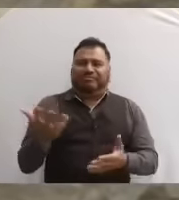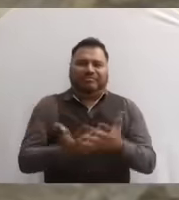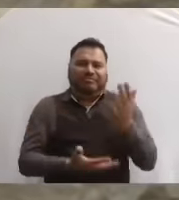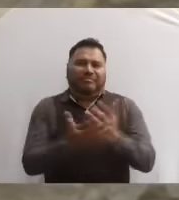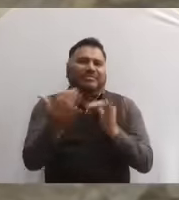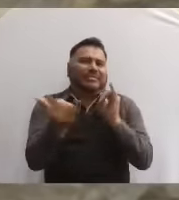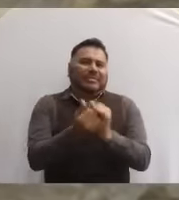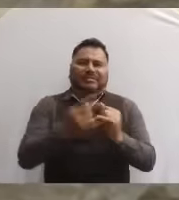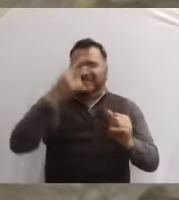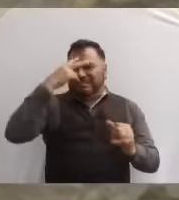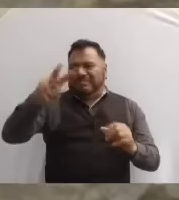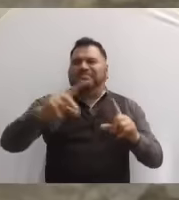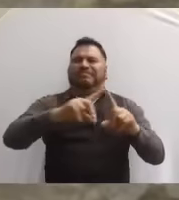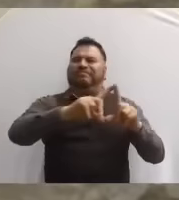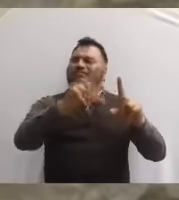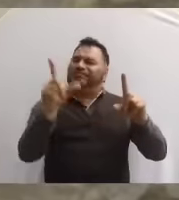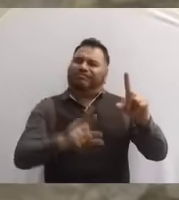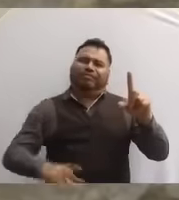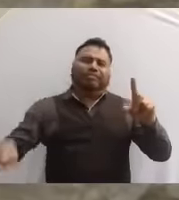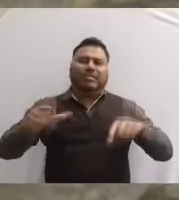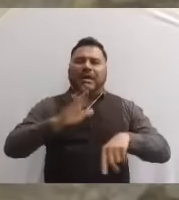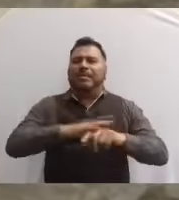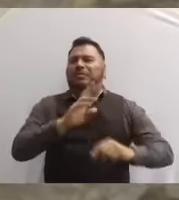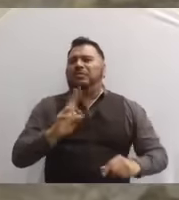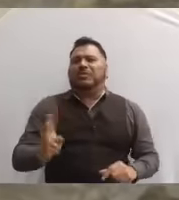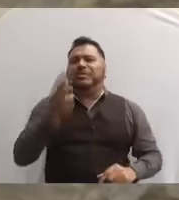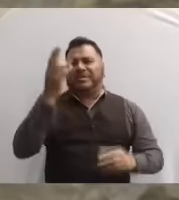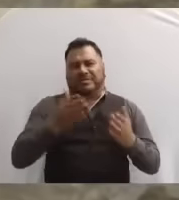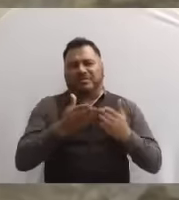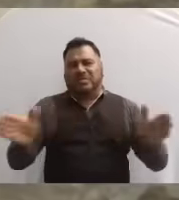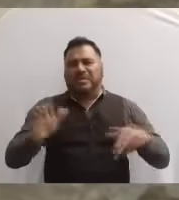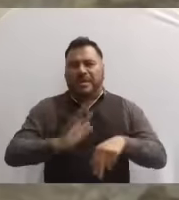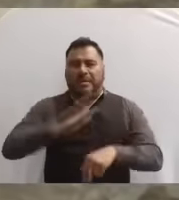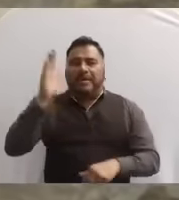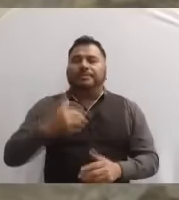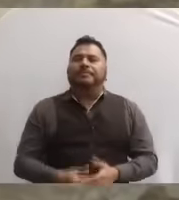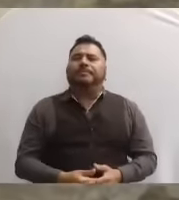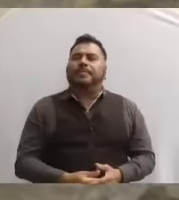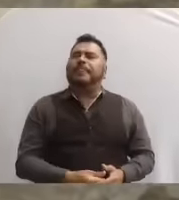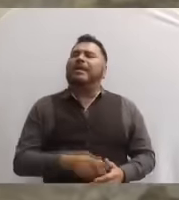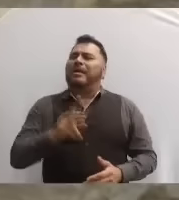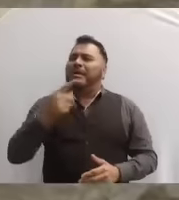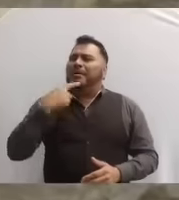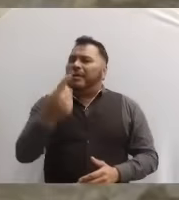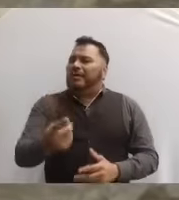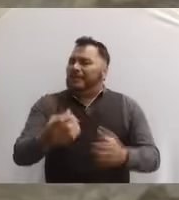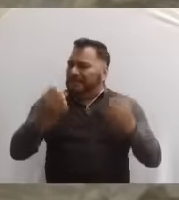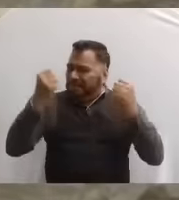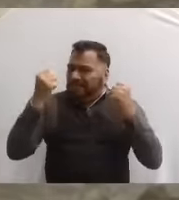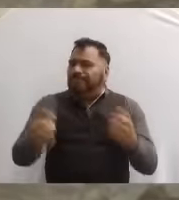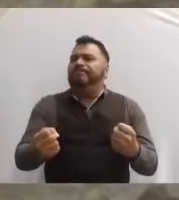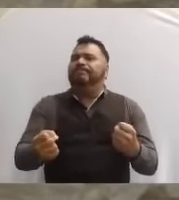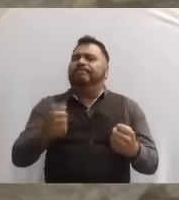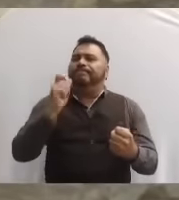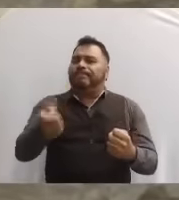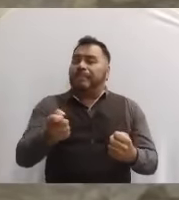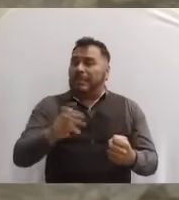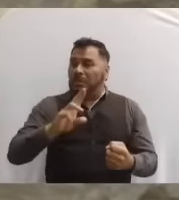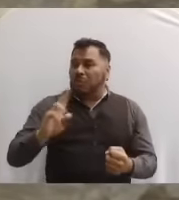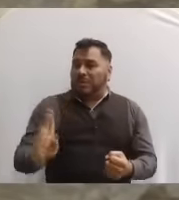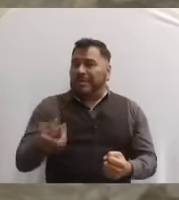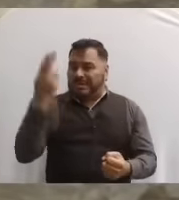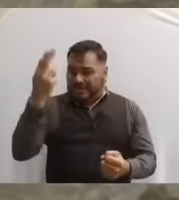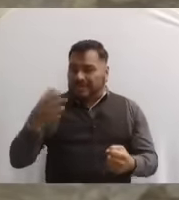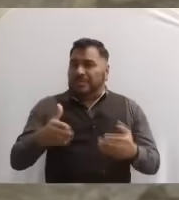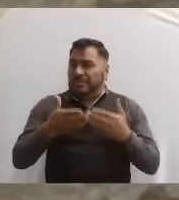todo el país, más universidades públicas. Y vamos a garantizar que las